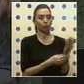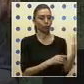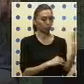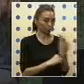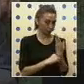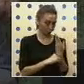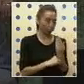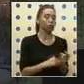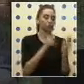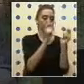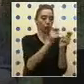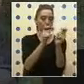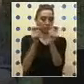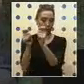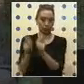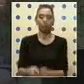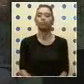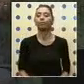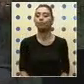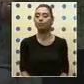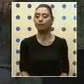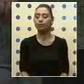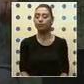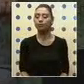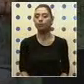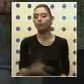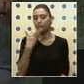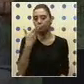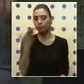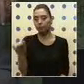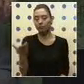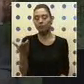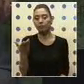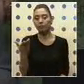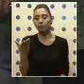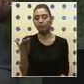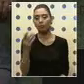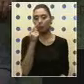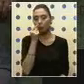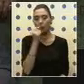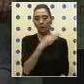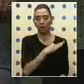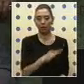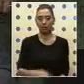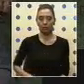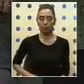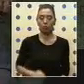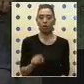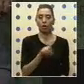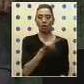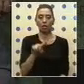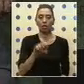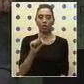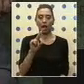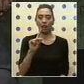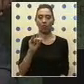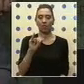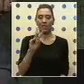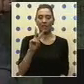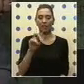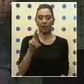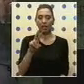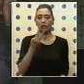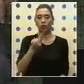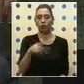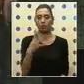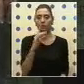...y oficios solicitados por usted. Tiene la palabra a continuación el diputado Raúl Saldívar por dos minutos